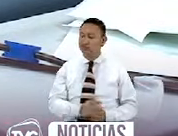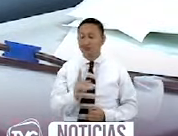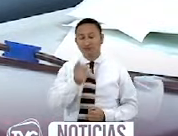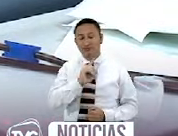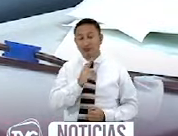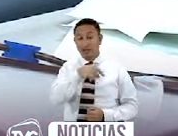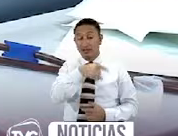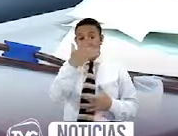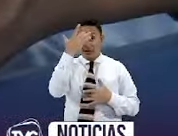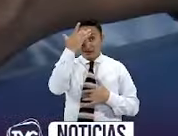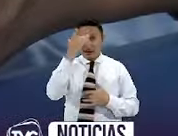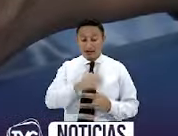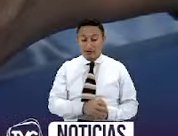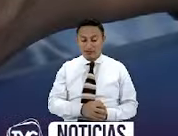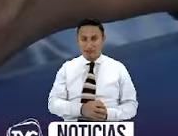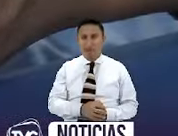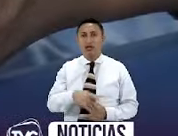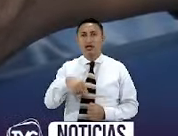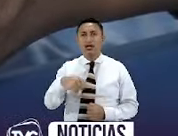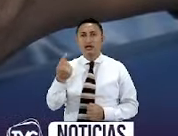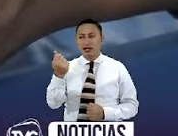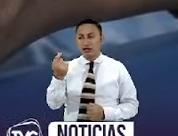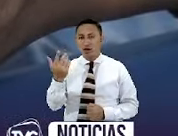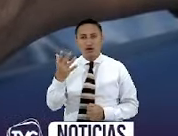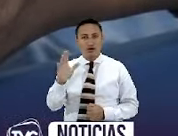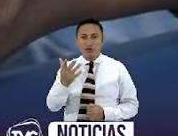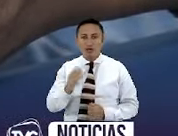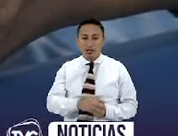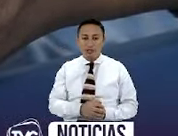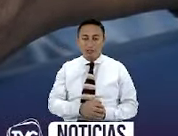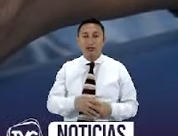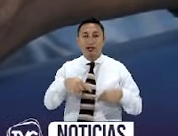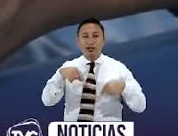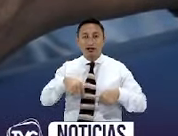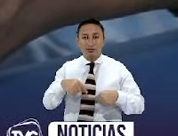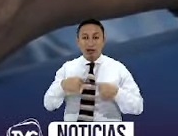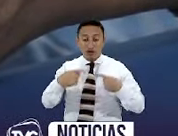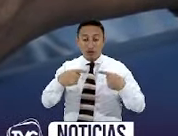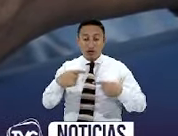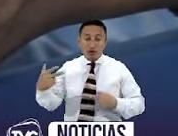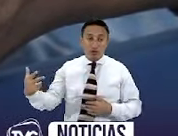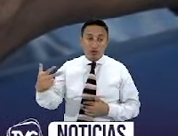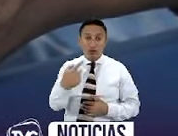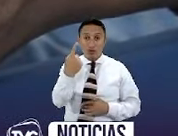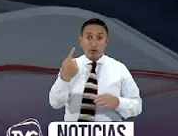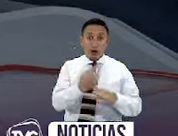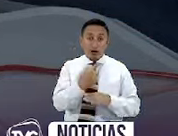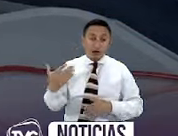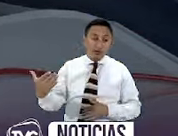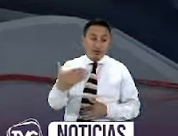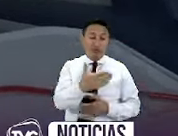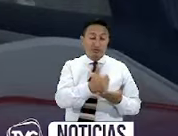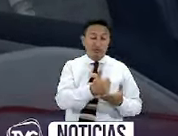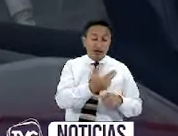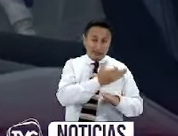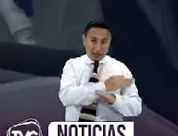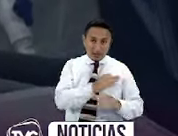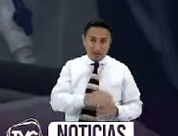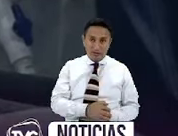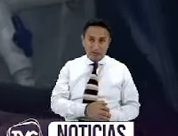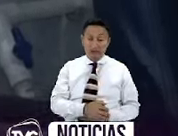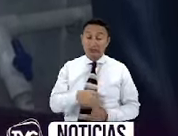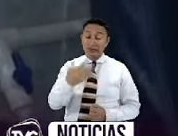enfermedad, la falta de recursos económicos y movilizarse constantemente más de una hora para obtener su tratamiento. Es una situación